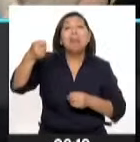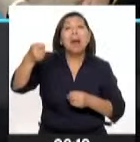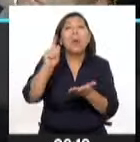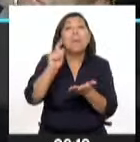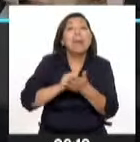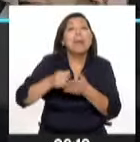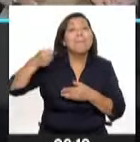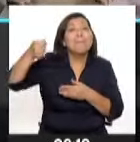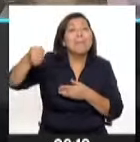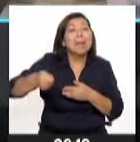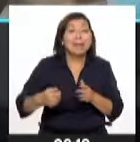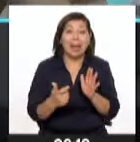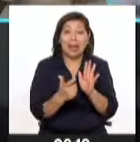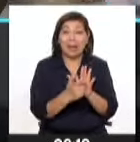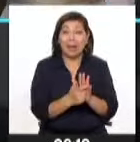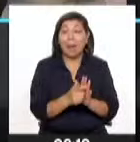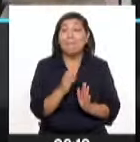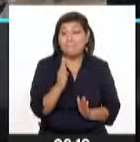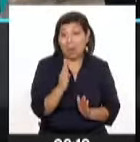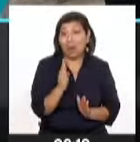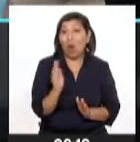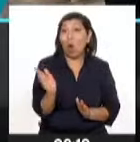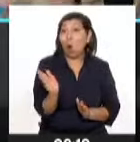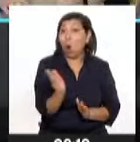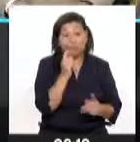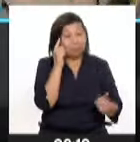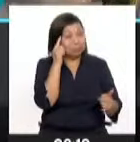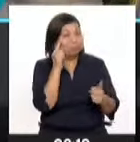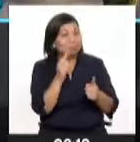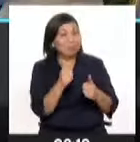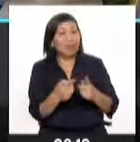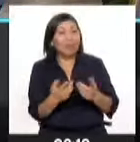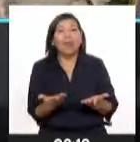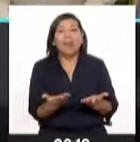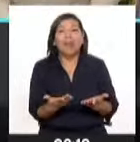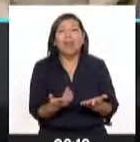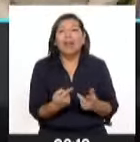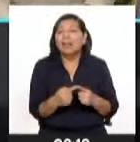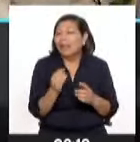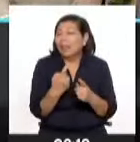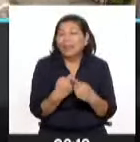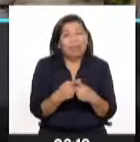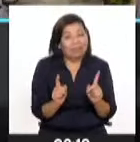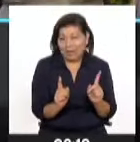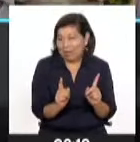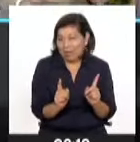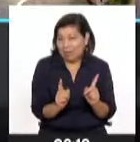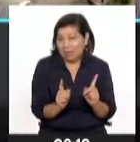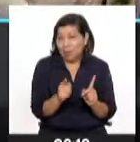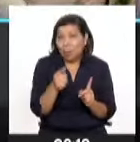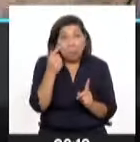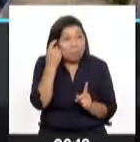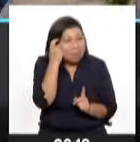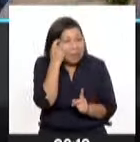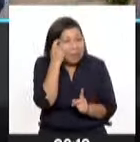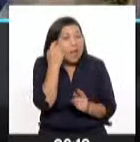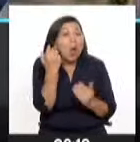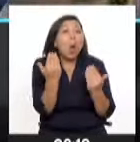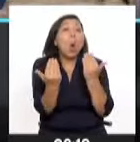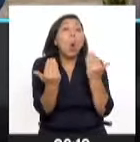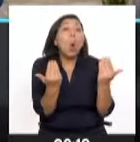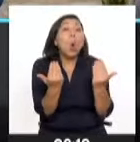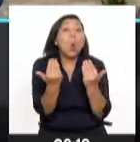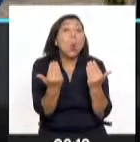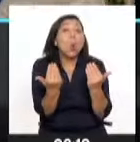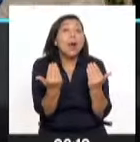pensión. Mientras que la ley de bancos tiene otros objetivos, tiene otros criterios. Entonces, hay que tener eso en cuenta, porque cuando los juntes